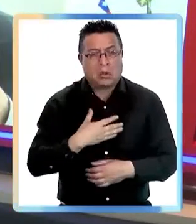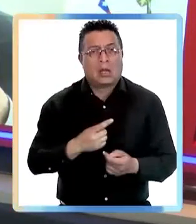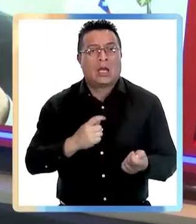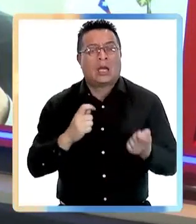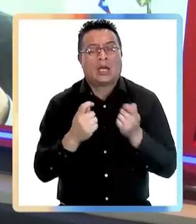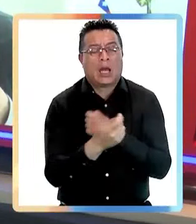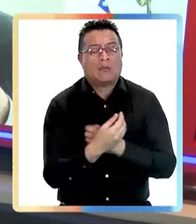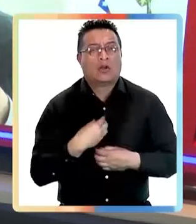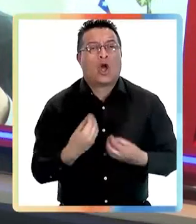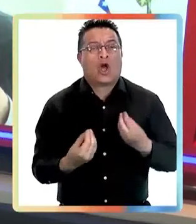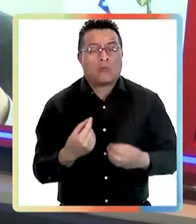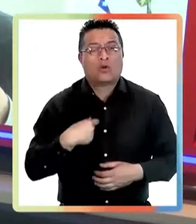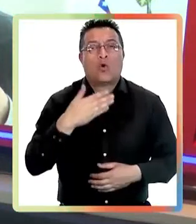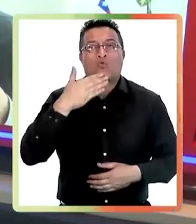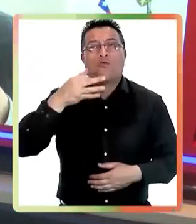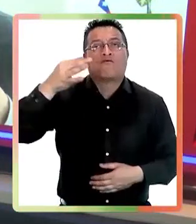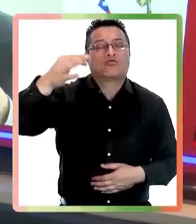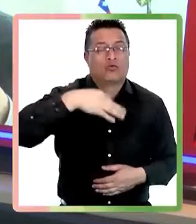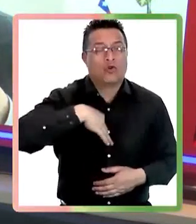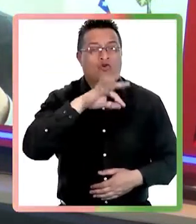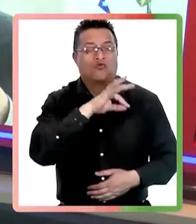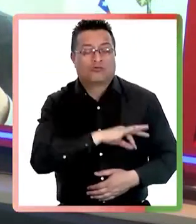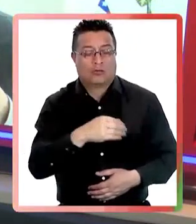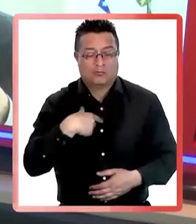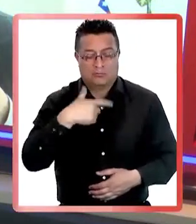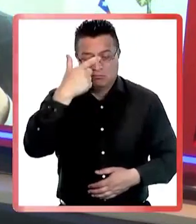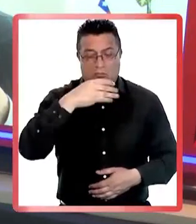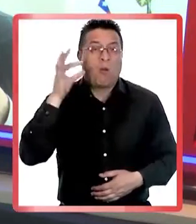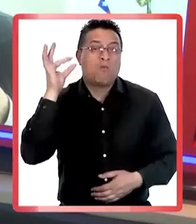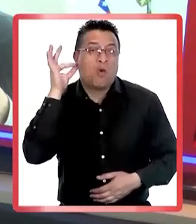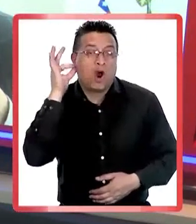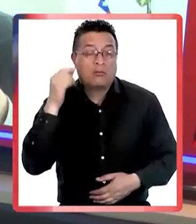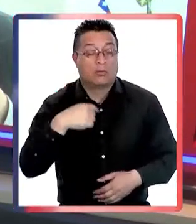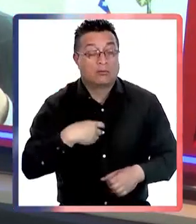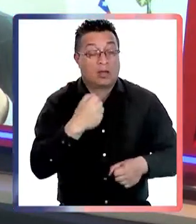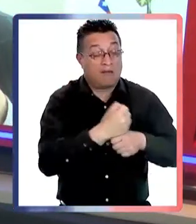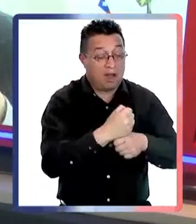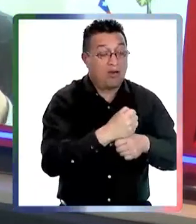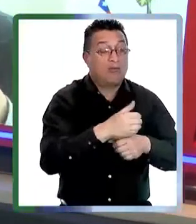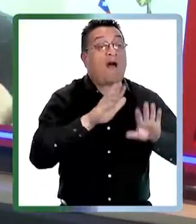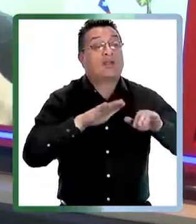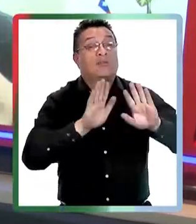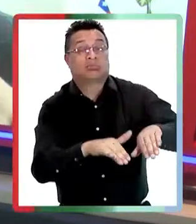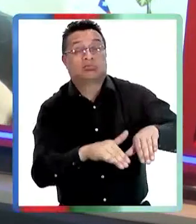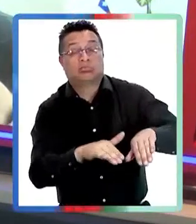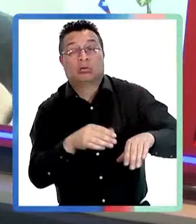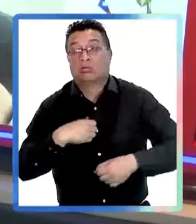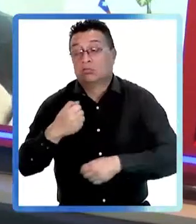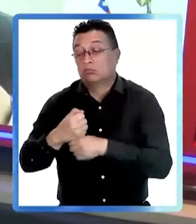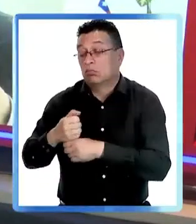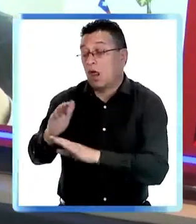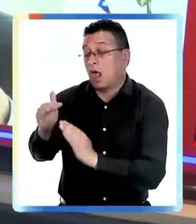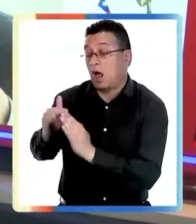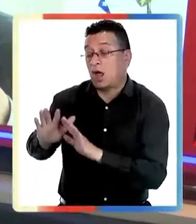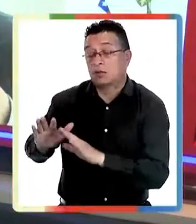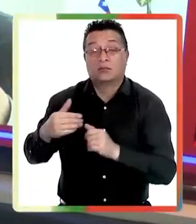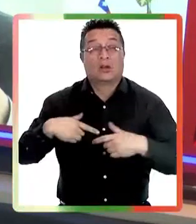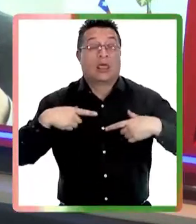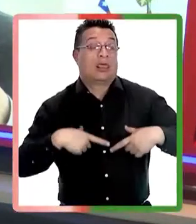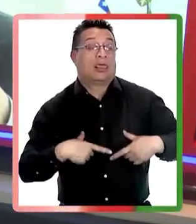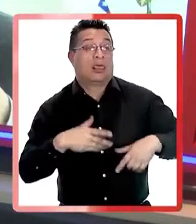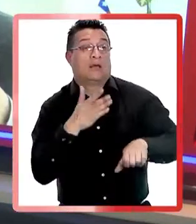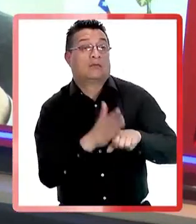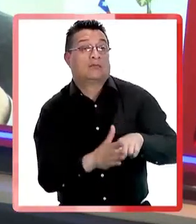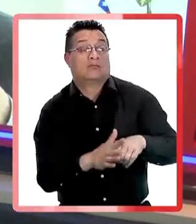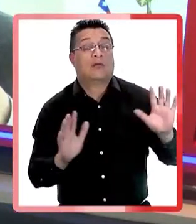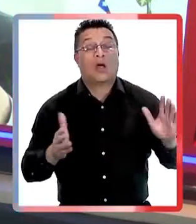el bolsillo en el momento de mi jubilación? Yo que soy mujer, dirán algunos que he tenido lagunas previsionales, dirán otros, no he trabajado en ciertos periodos